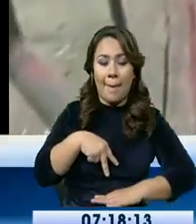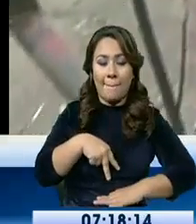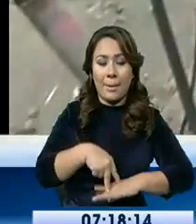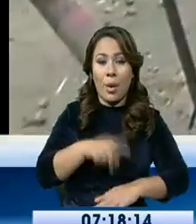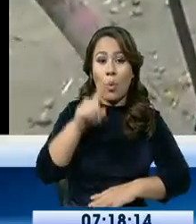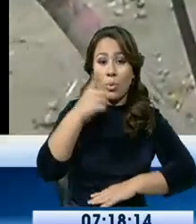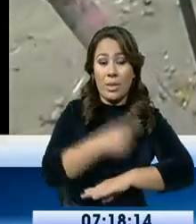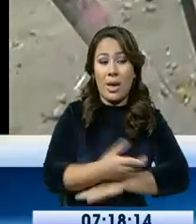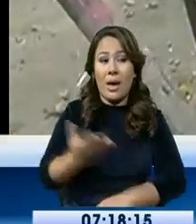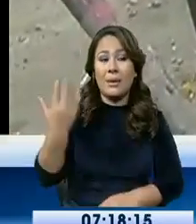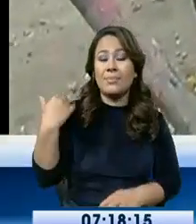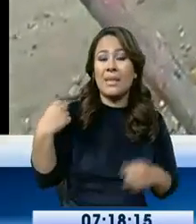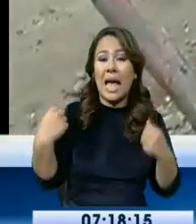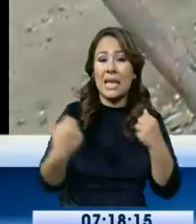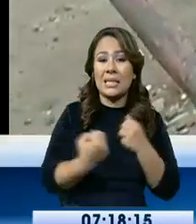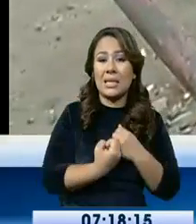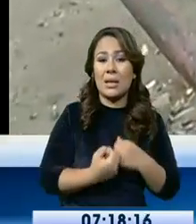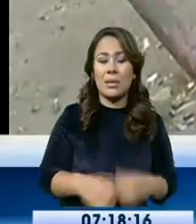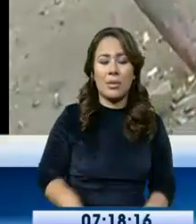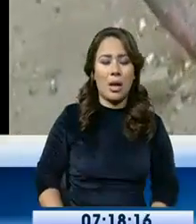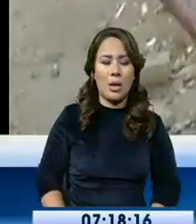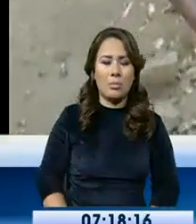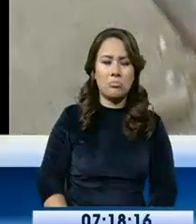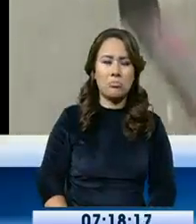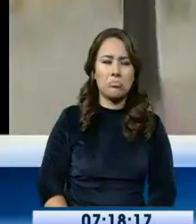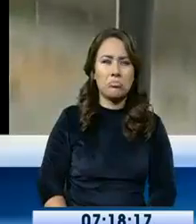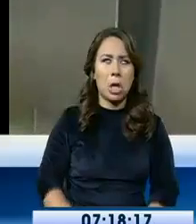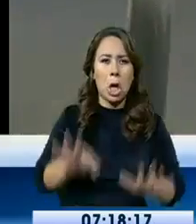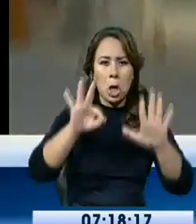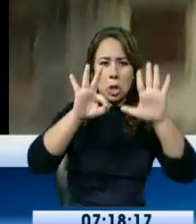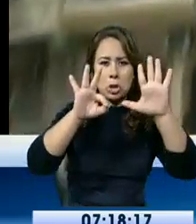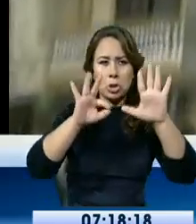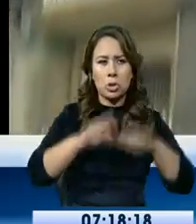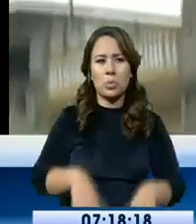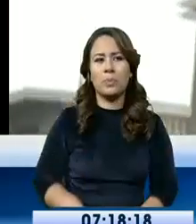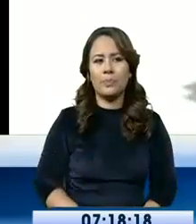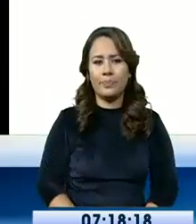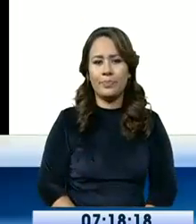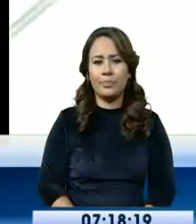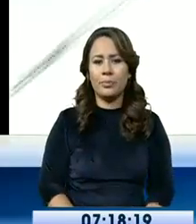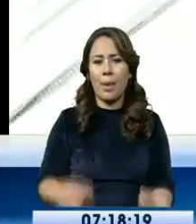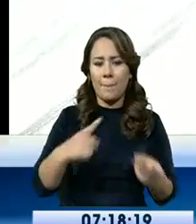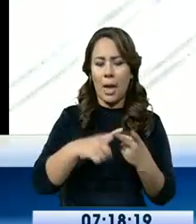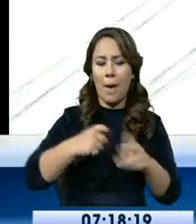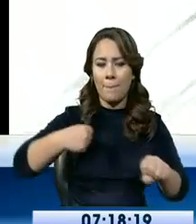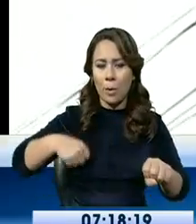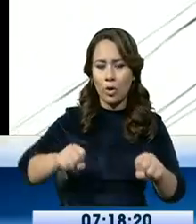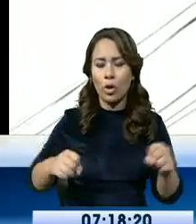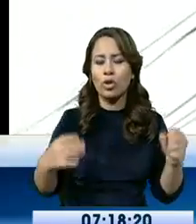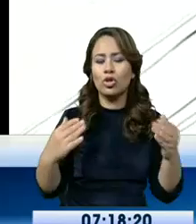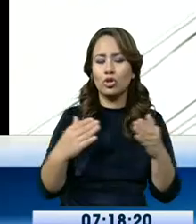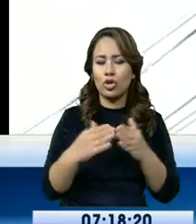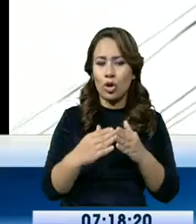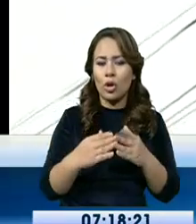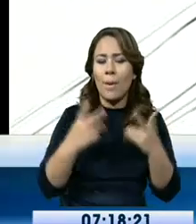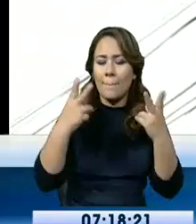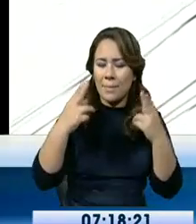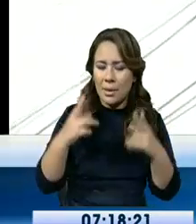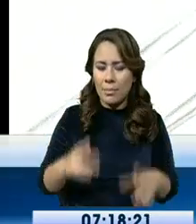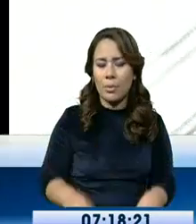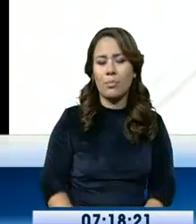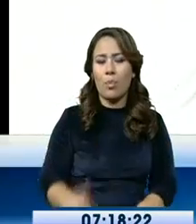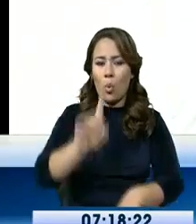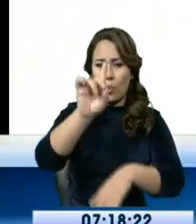aquí. Aparte de eso, de las 8, una camioneta con una moto también ayer mismo. ¿Vale? ¿Ayer mismo? ¿Una hora